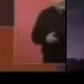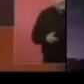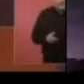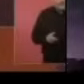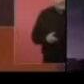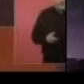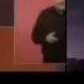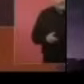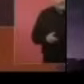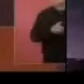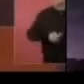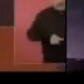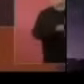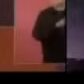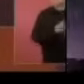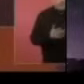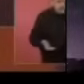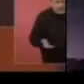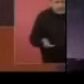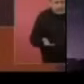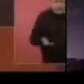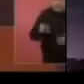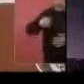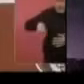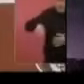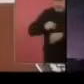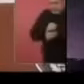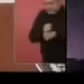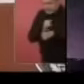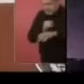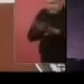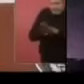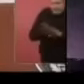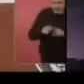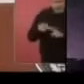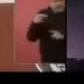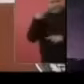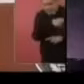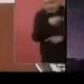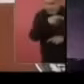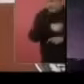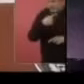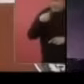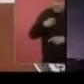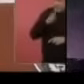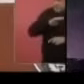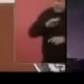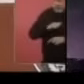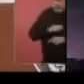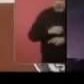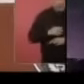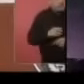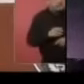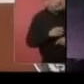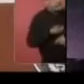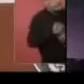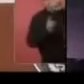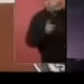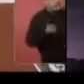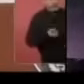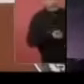resultado. Entonces, esa excusa que está sacando la DEA se queda en el suelo. No